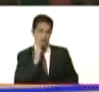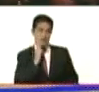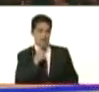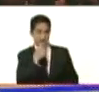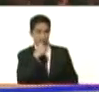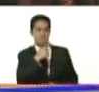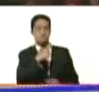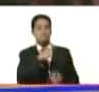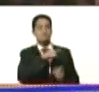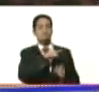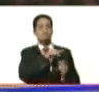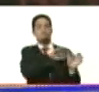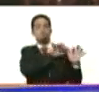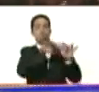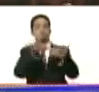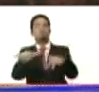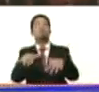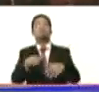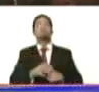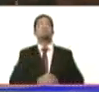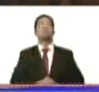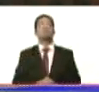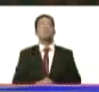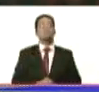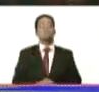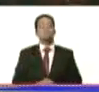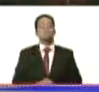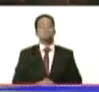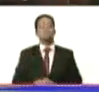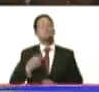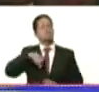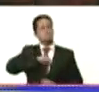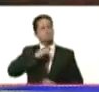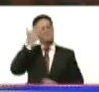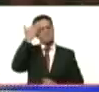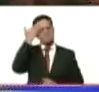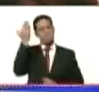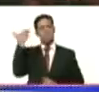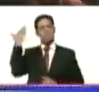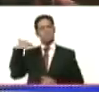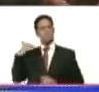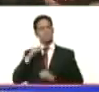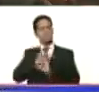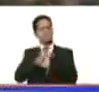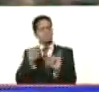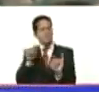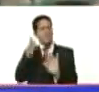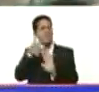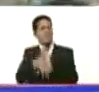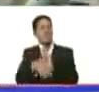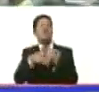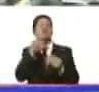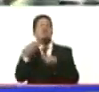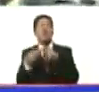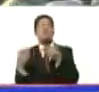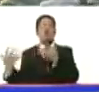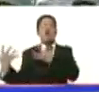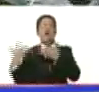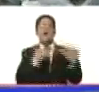el Ejército Libertador en aquel siglo de guerra